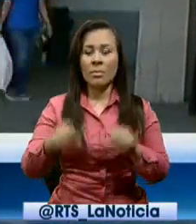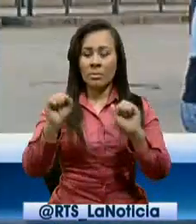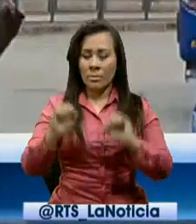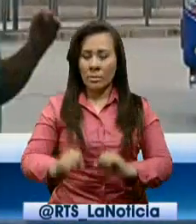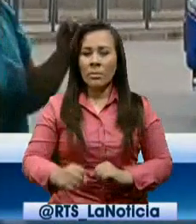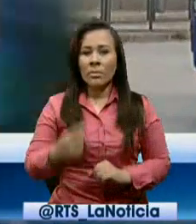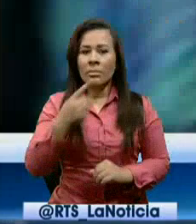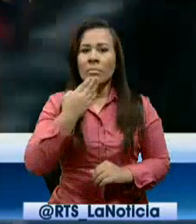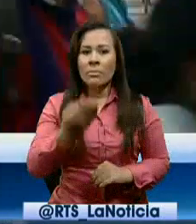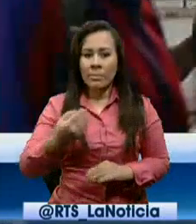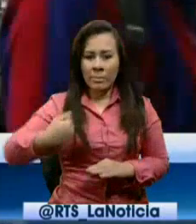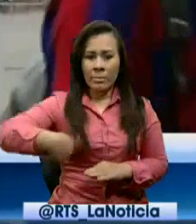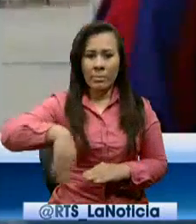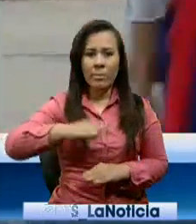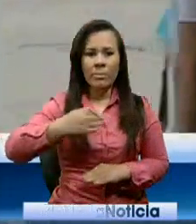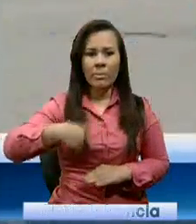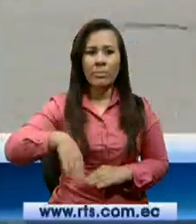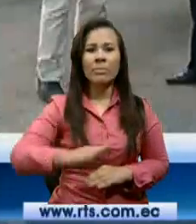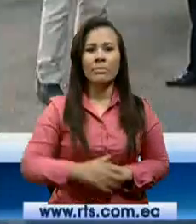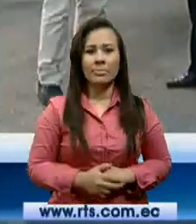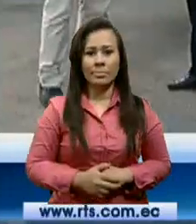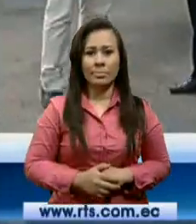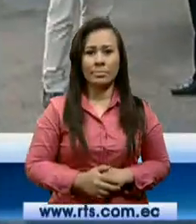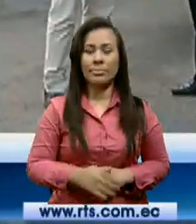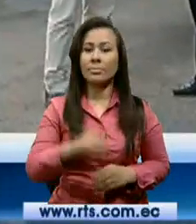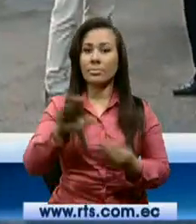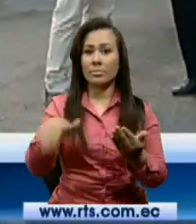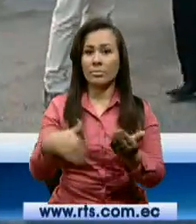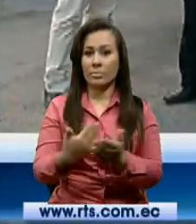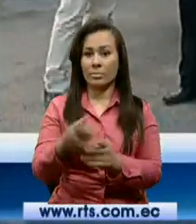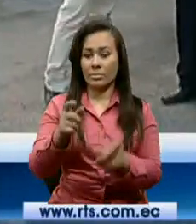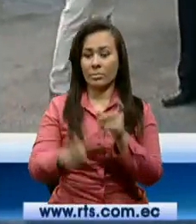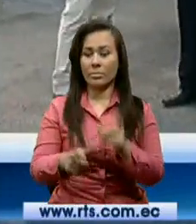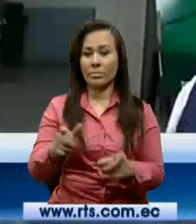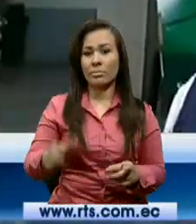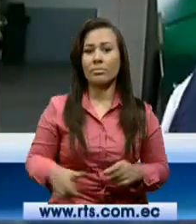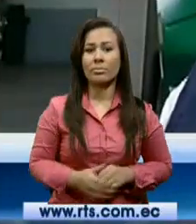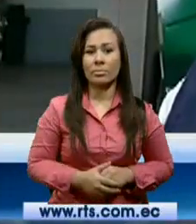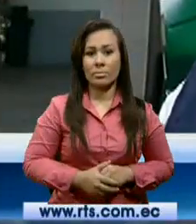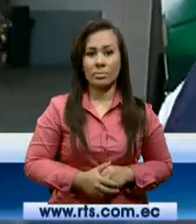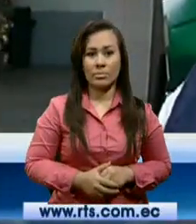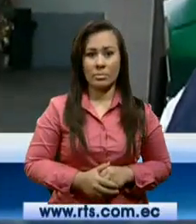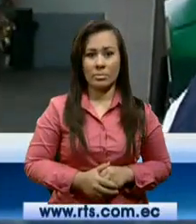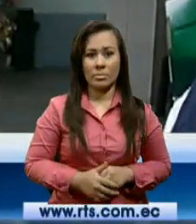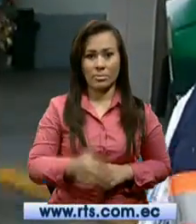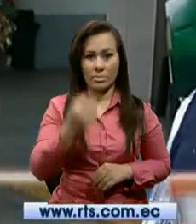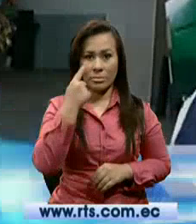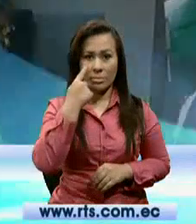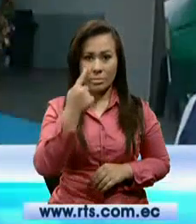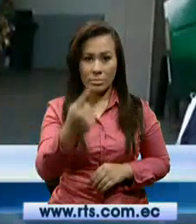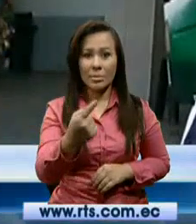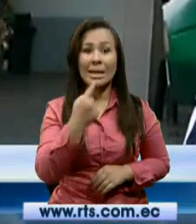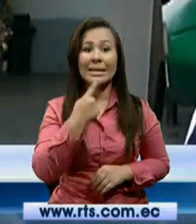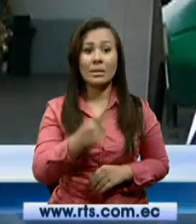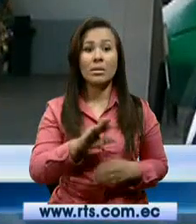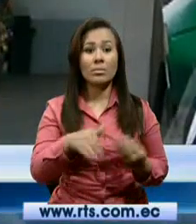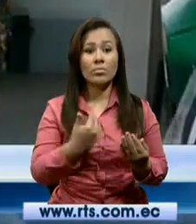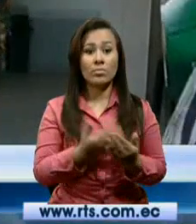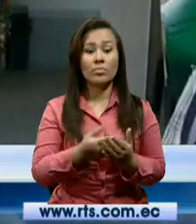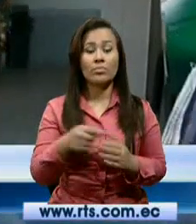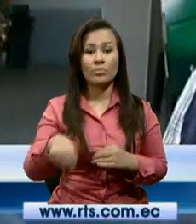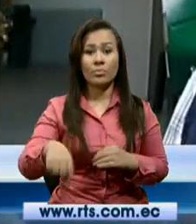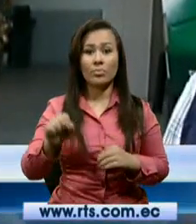evacuación. Para los encargados de la actividad, los resultados fueron los esperados. Bueno, para un incendio puede aplicarse también para